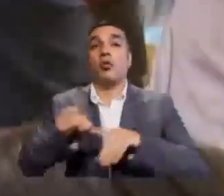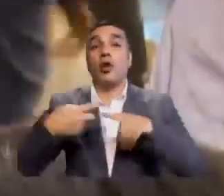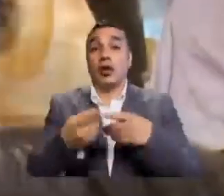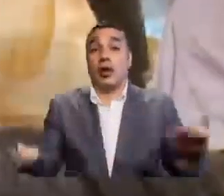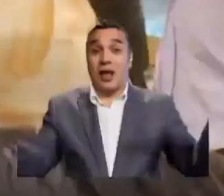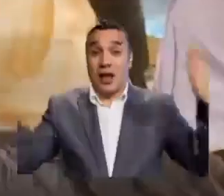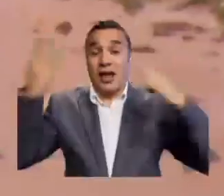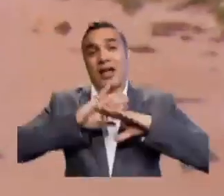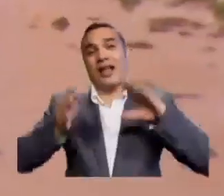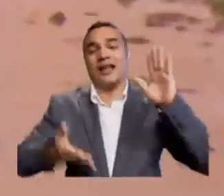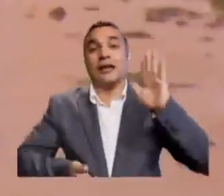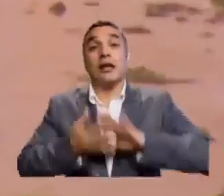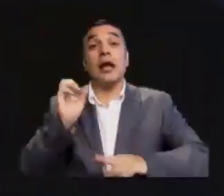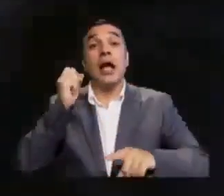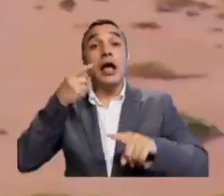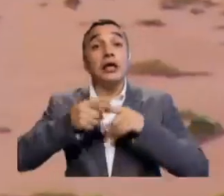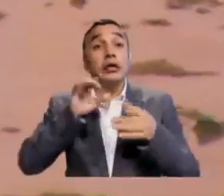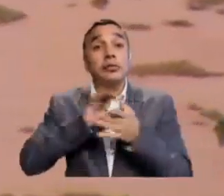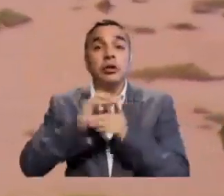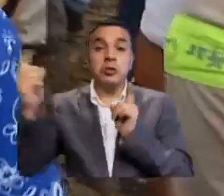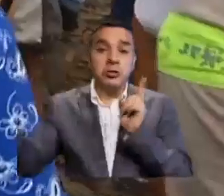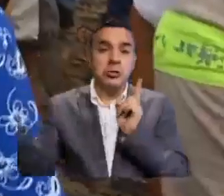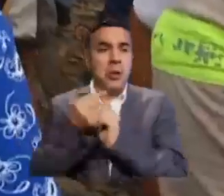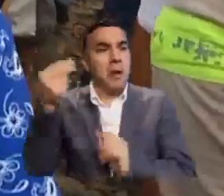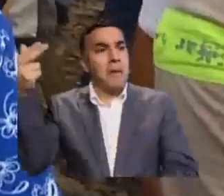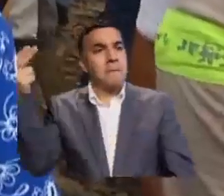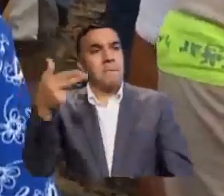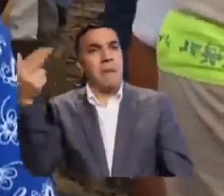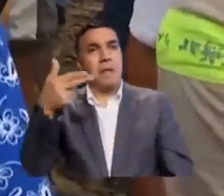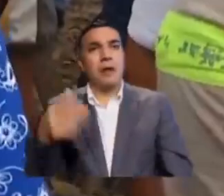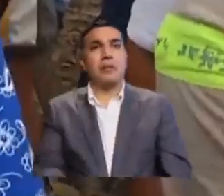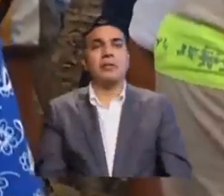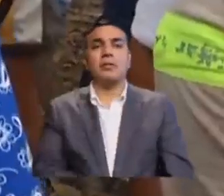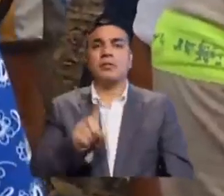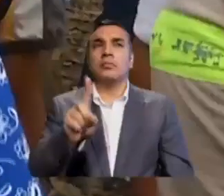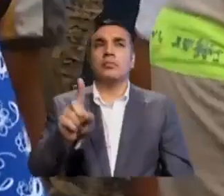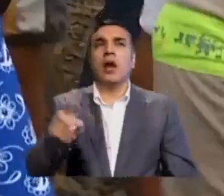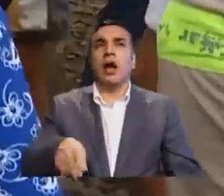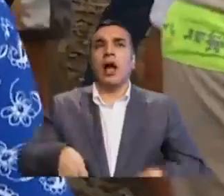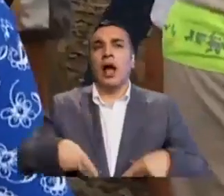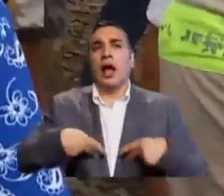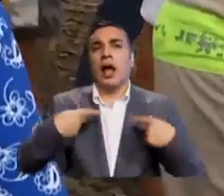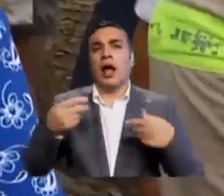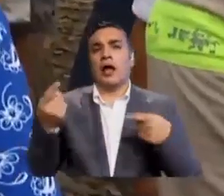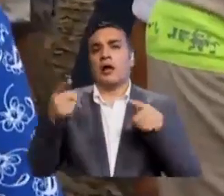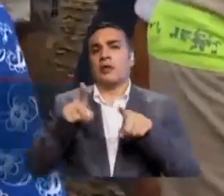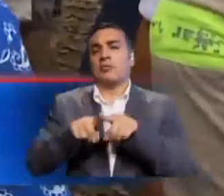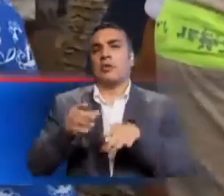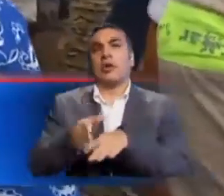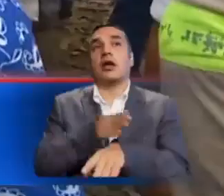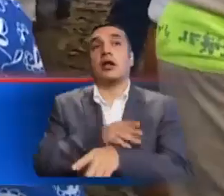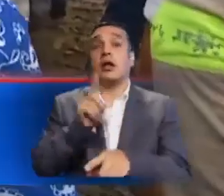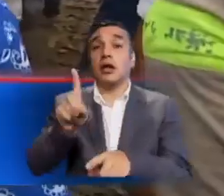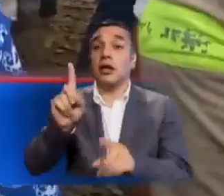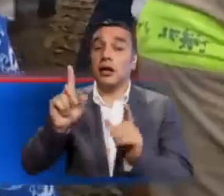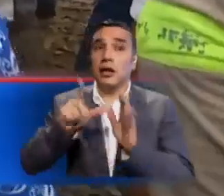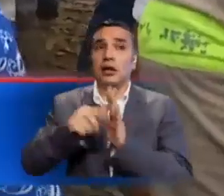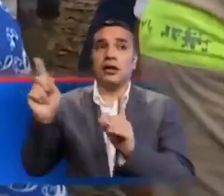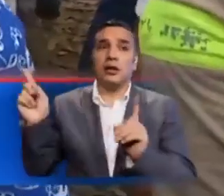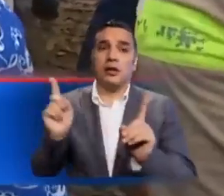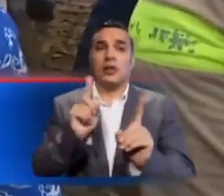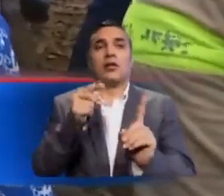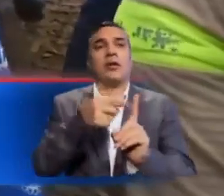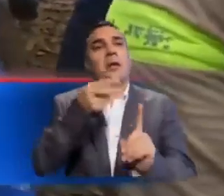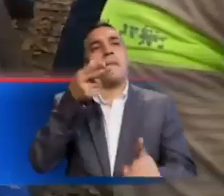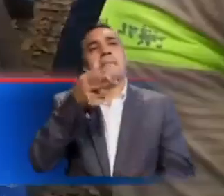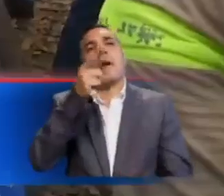su expareja, quien le disparó en varias ocasiones. Con ella vivió un tiempo, y ese fue el que vino y le ha quitado la